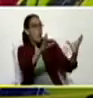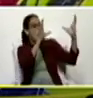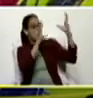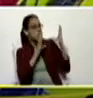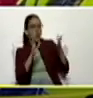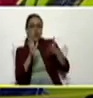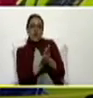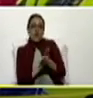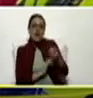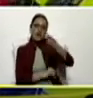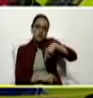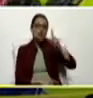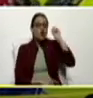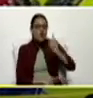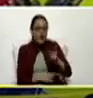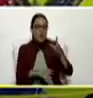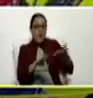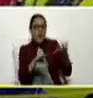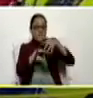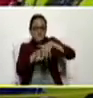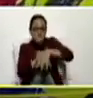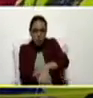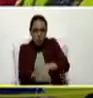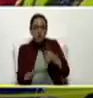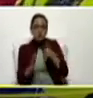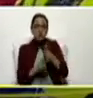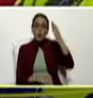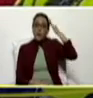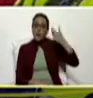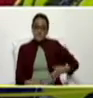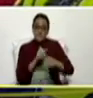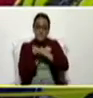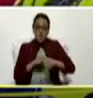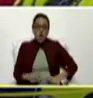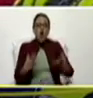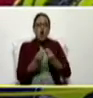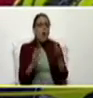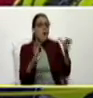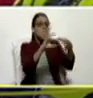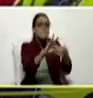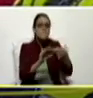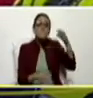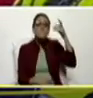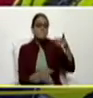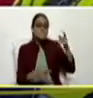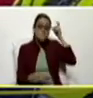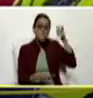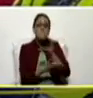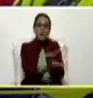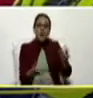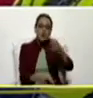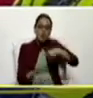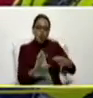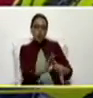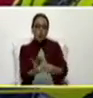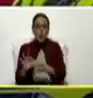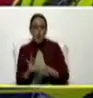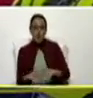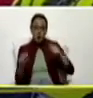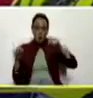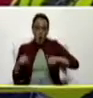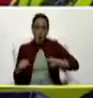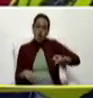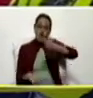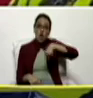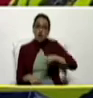es la unión Cívico militar policial pues presidente hoy dentro de las grandes bendiciones que hemos recibido